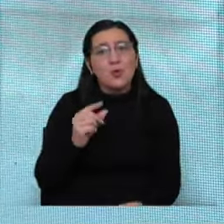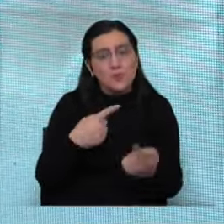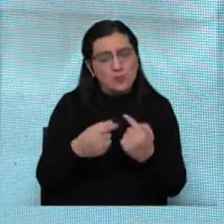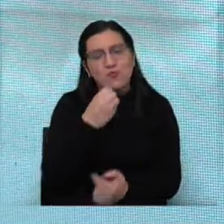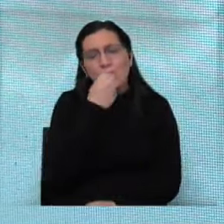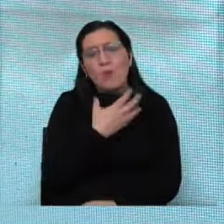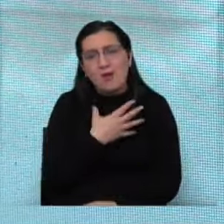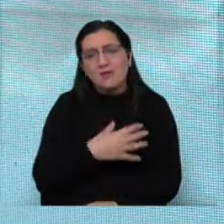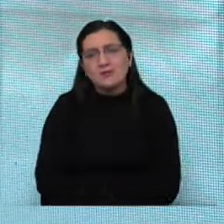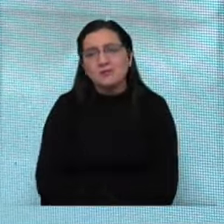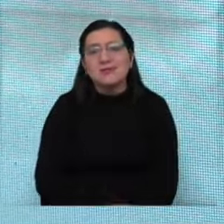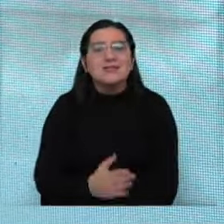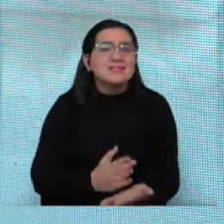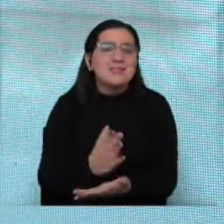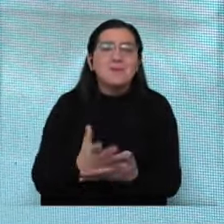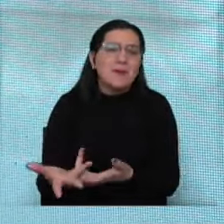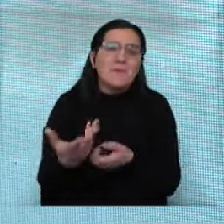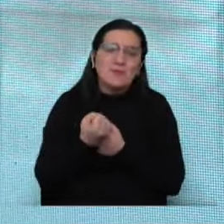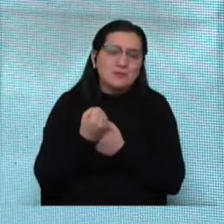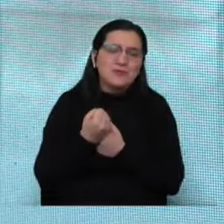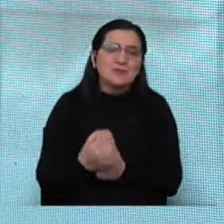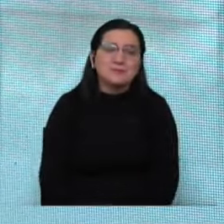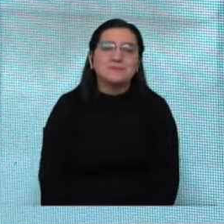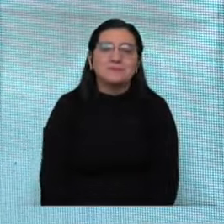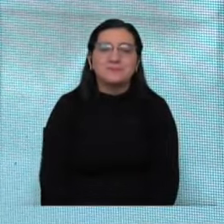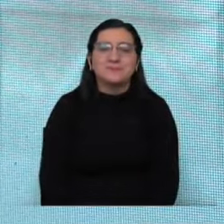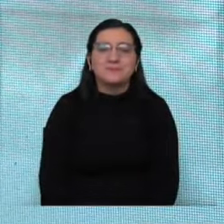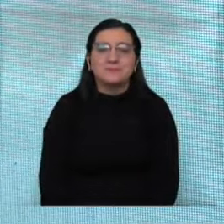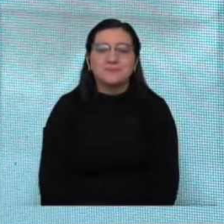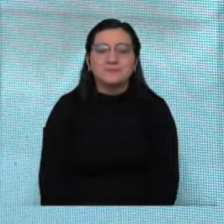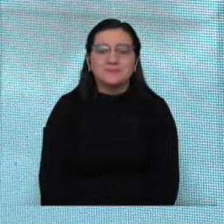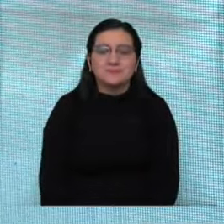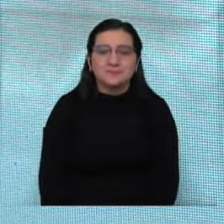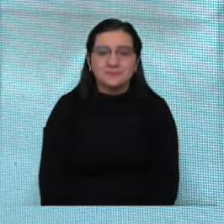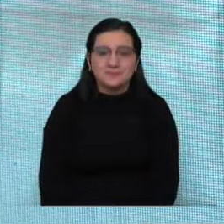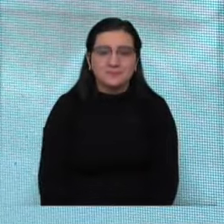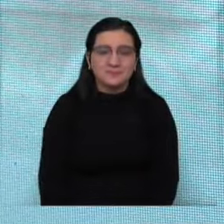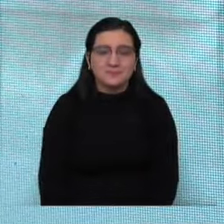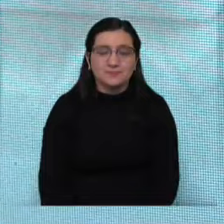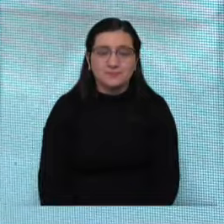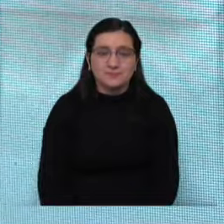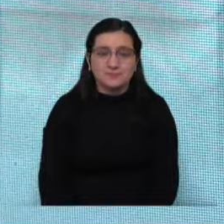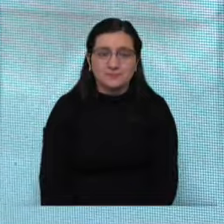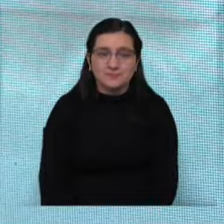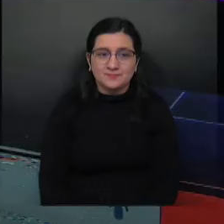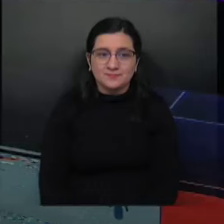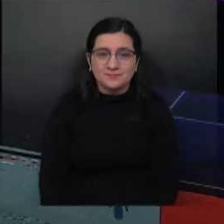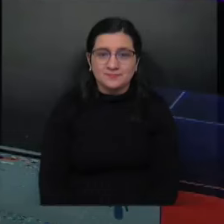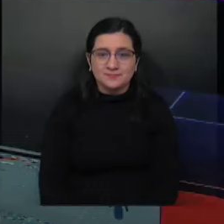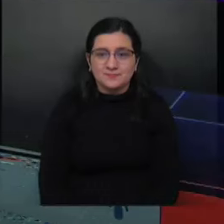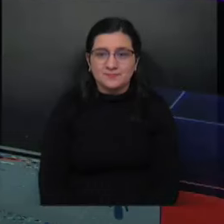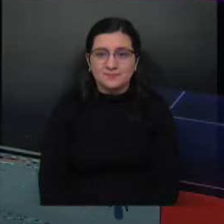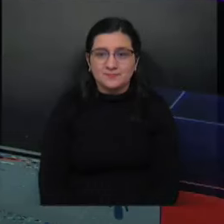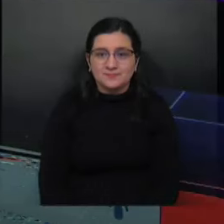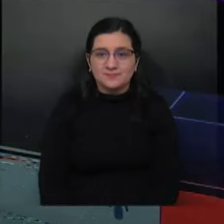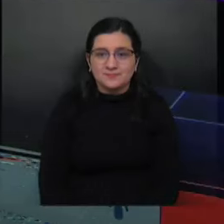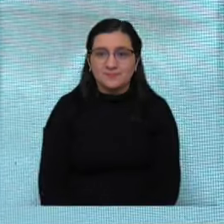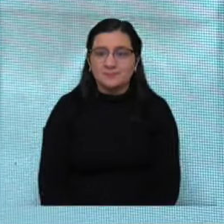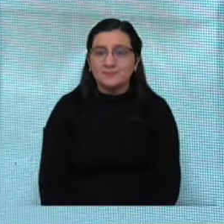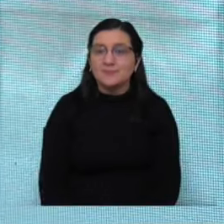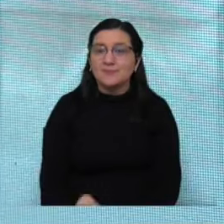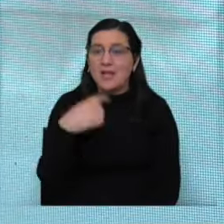buenos las buenas y las malas siempre caritas congeladas corazón besito seductora carita llena de corazones una cara nueva